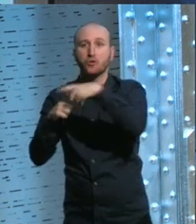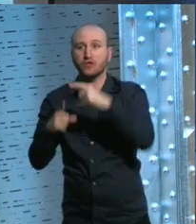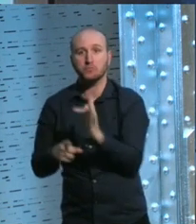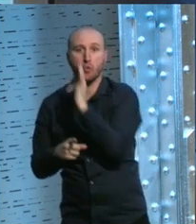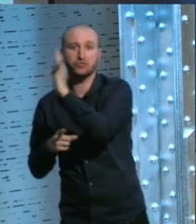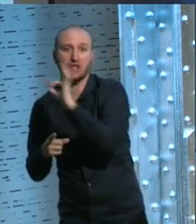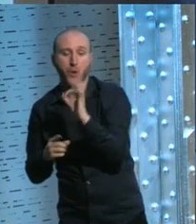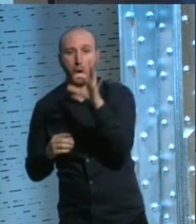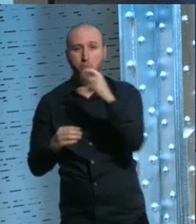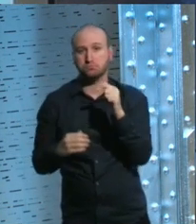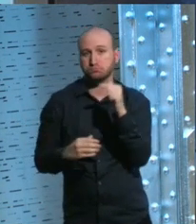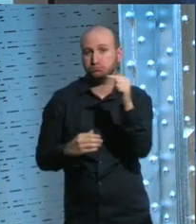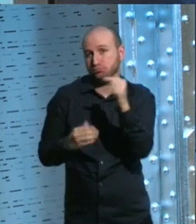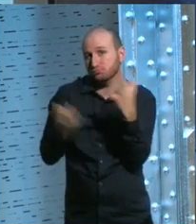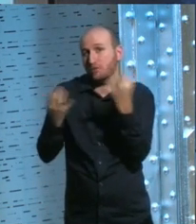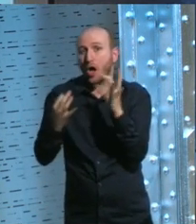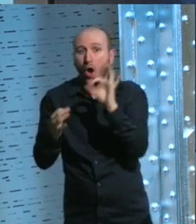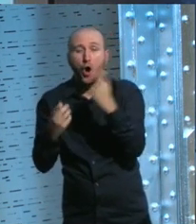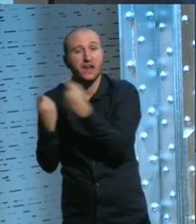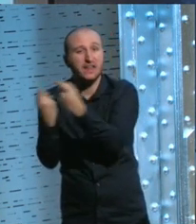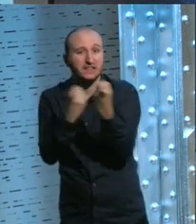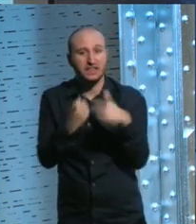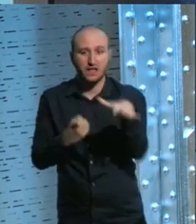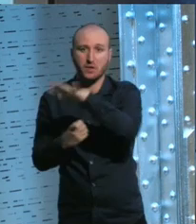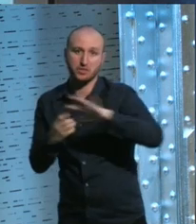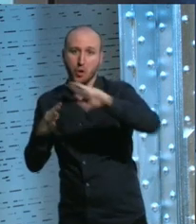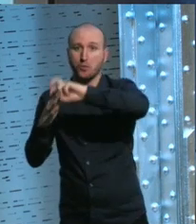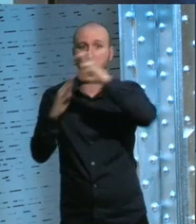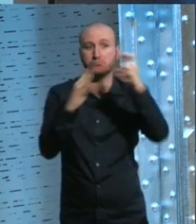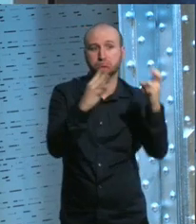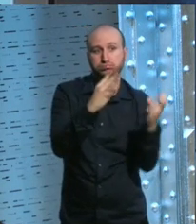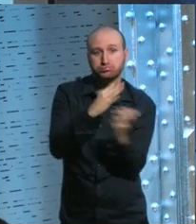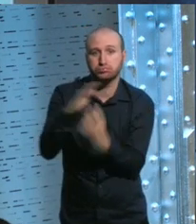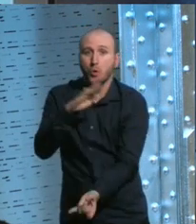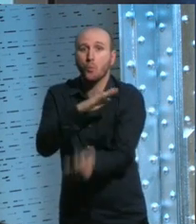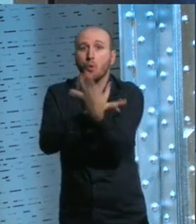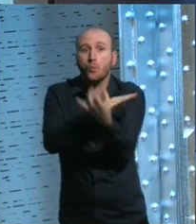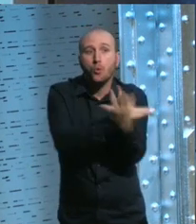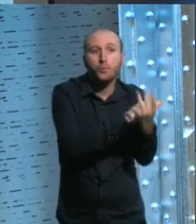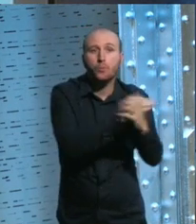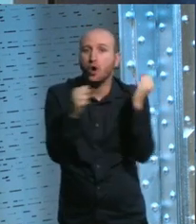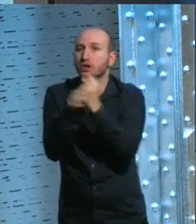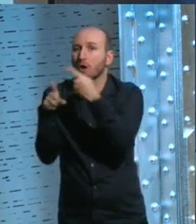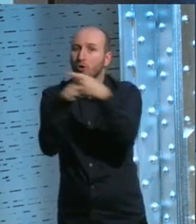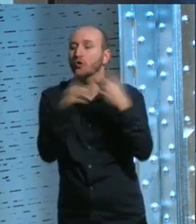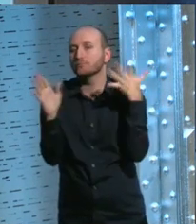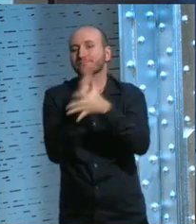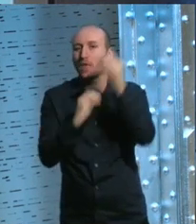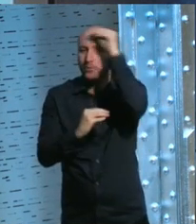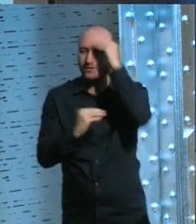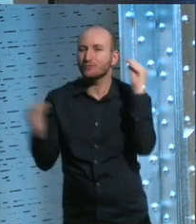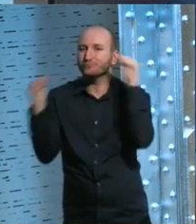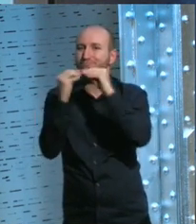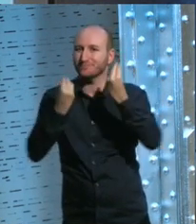otra? ¿O si es necesario que un determinado espacio genere necesariamente crowdworking, es decir, pensar juntos, ¿no?